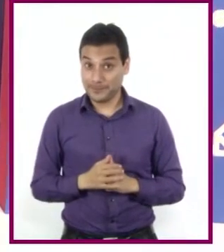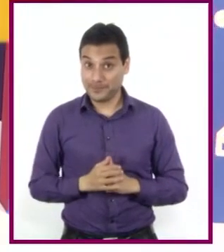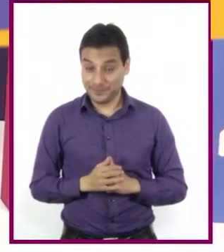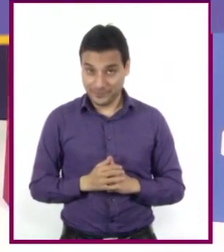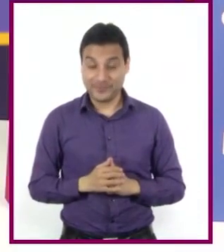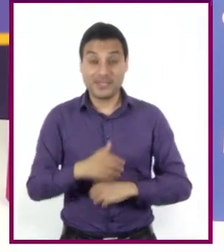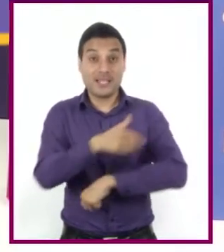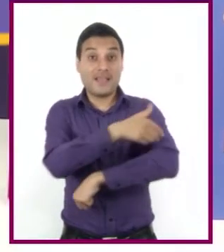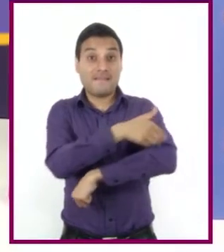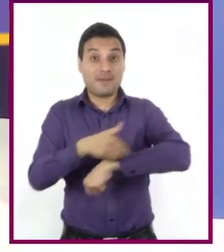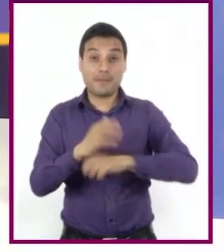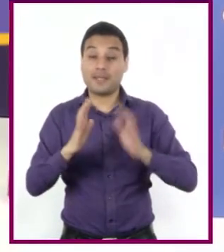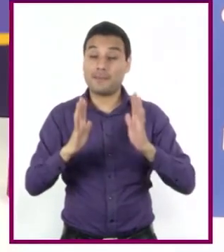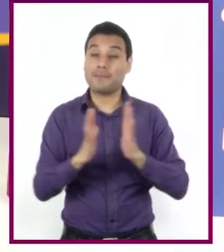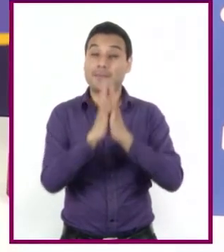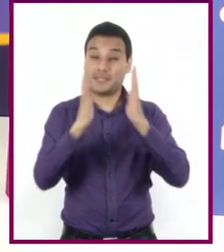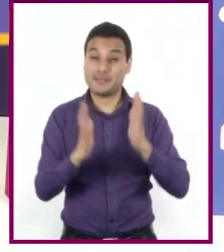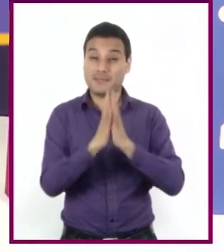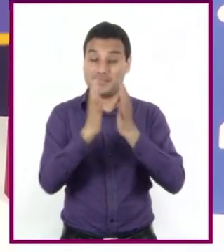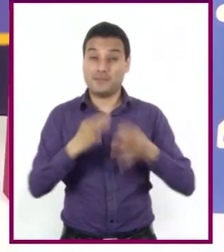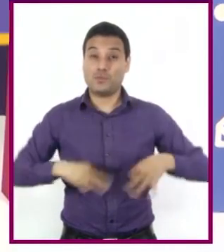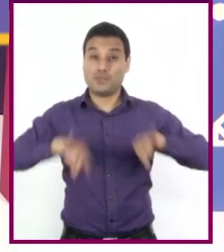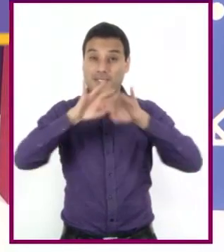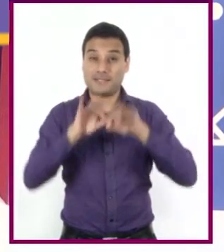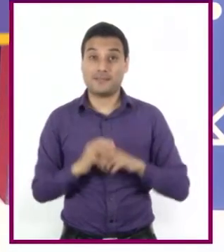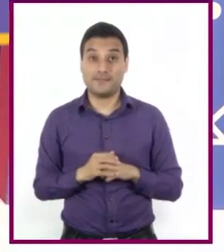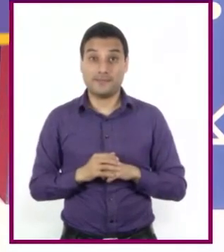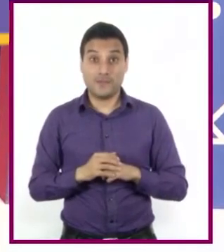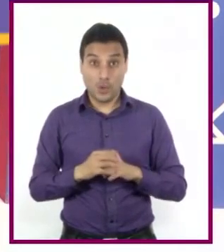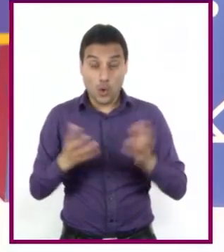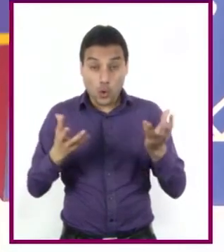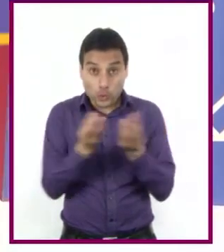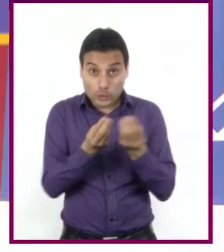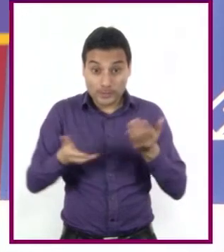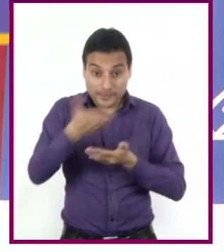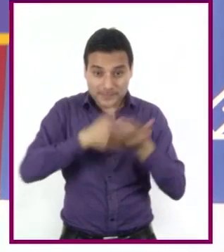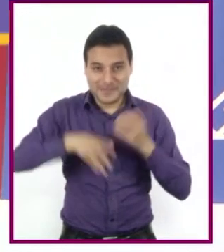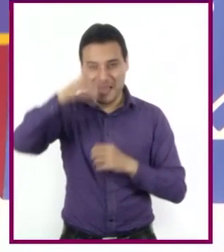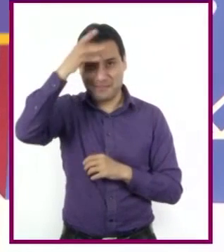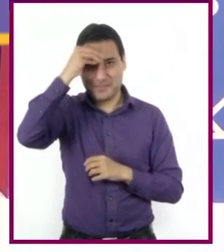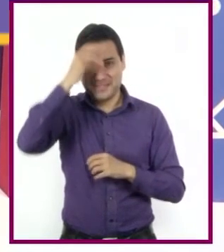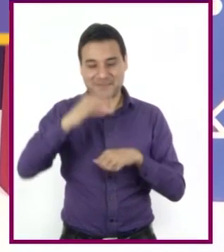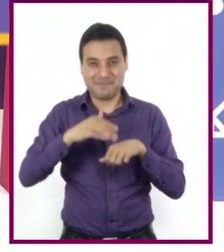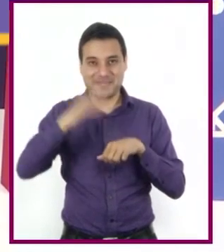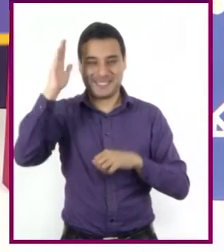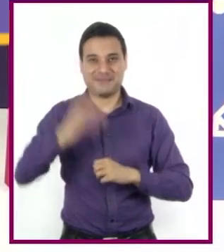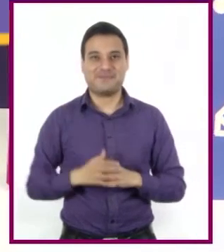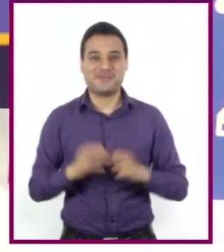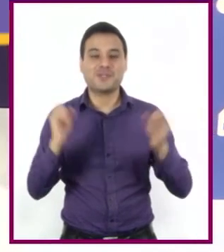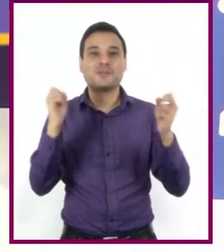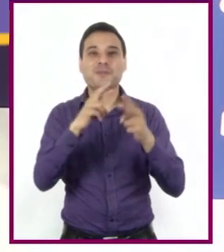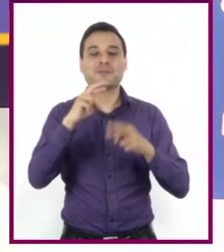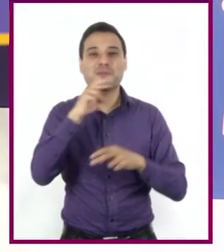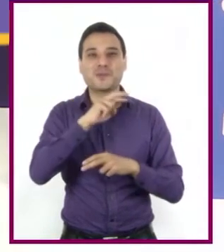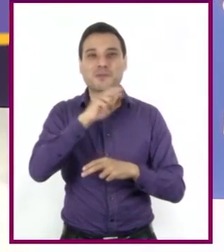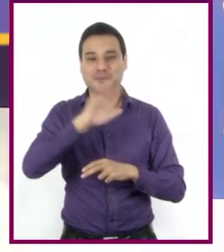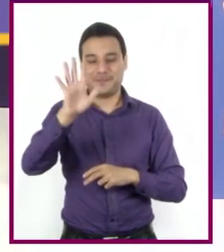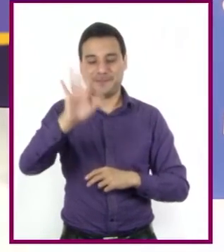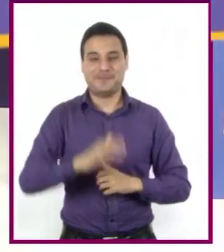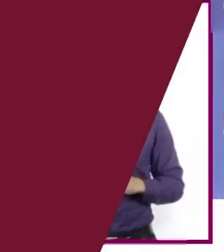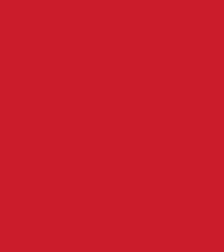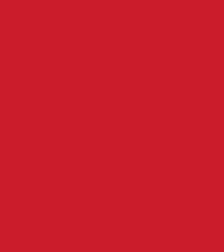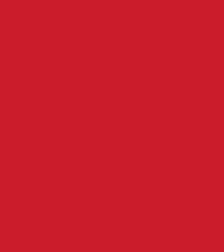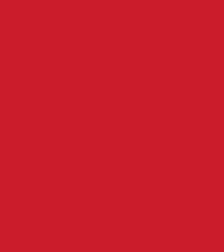participación de la familia es importante porque juntos aprendemos más. ¡Hasta la próxima!